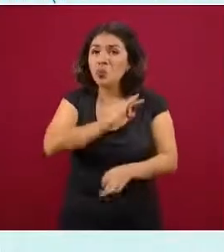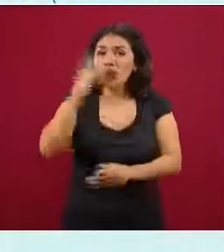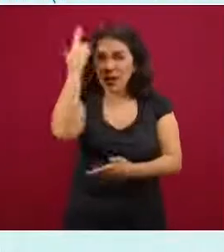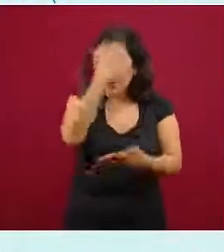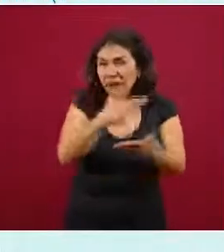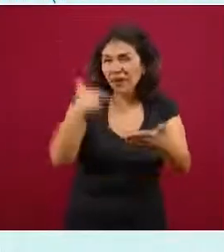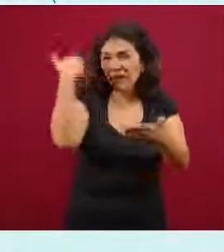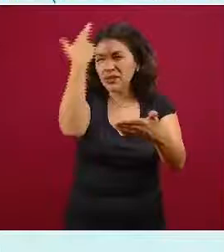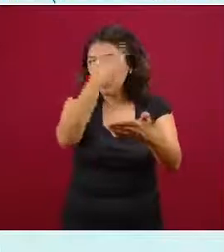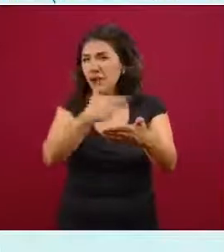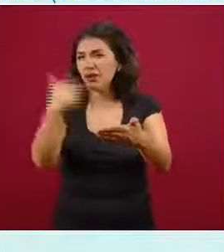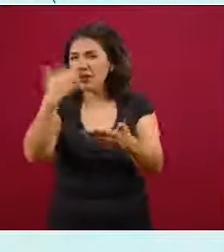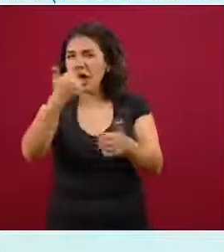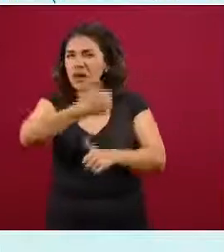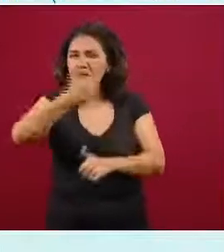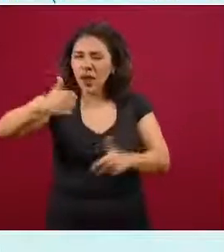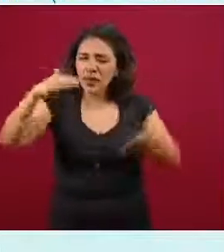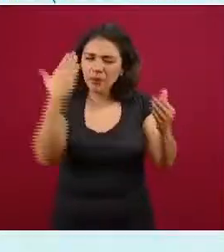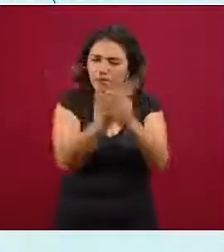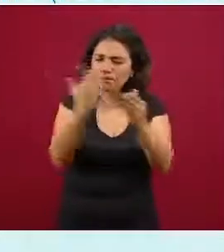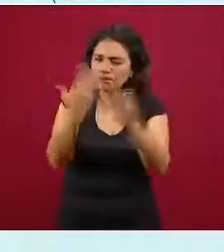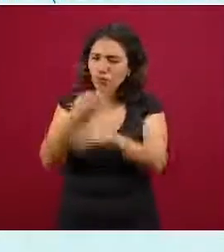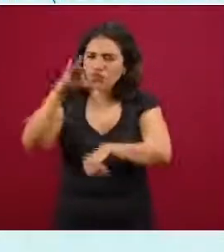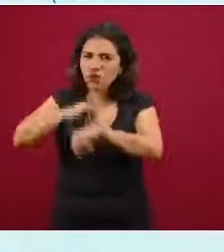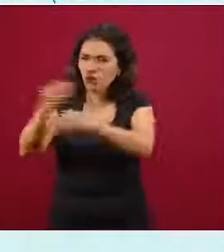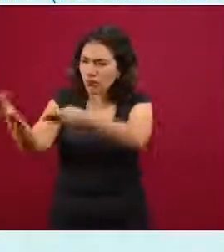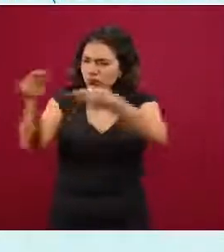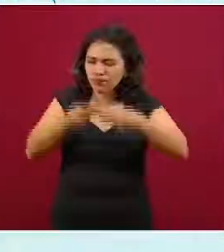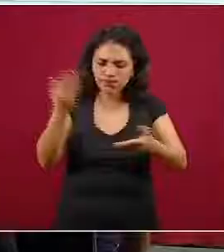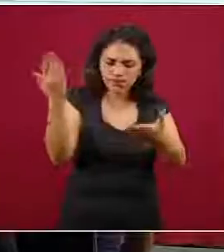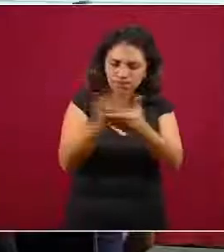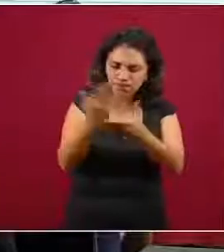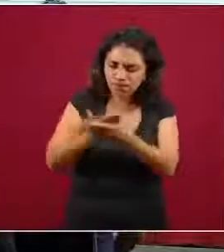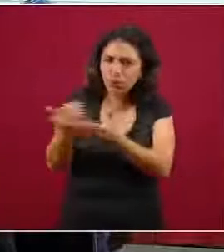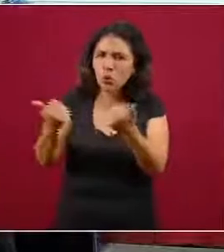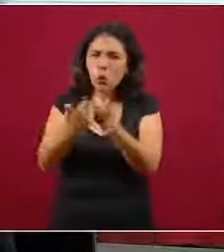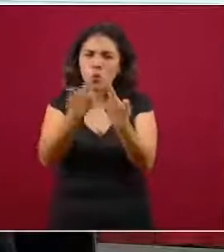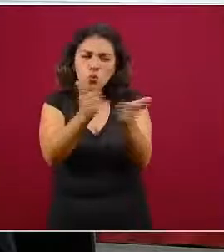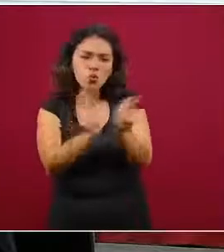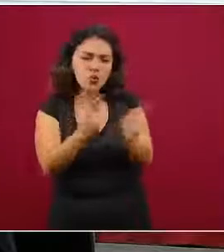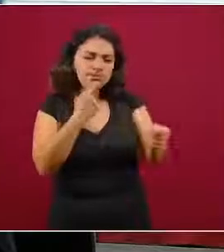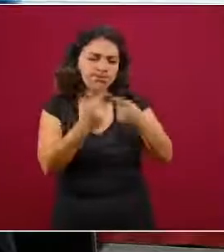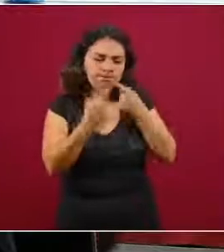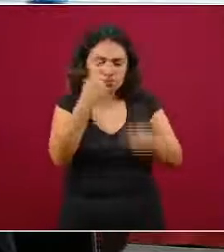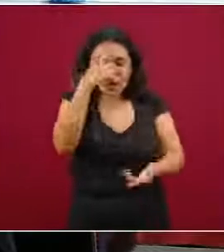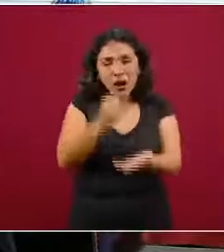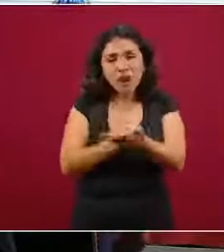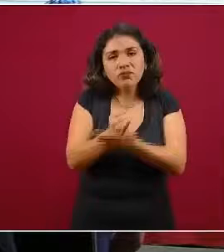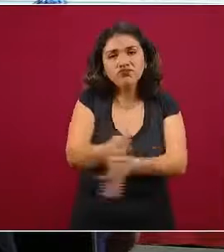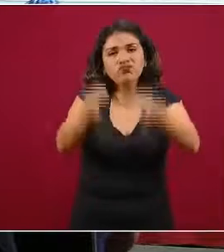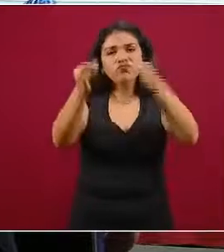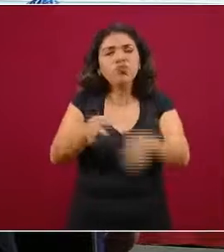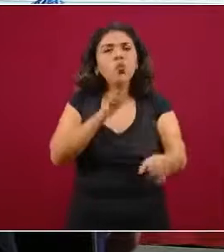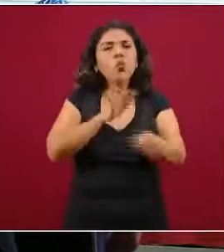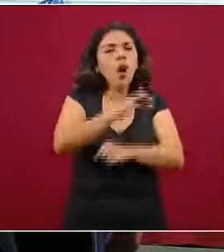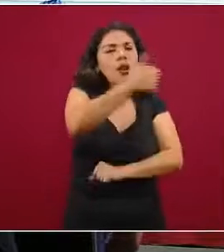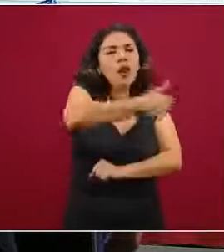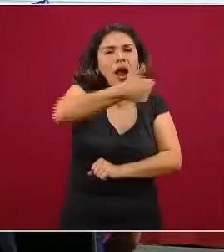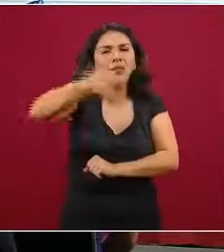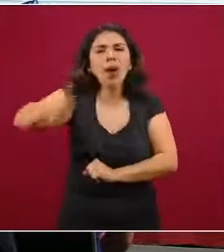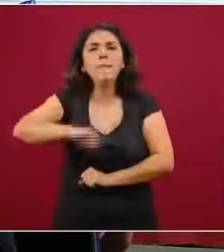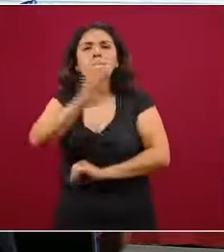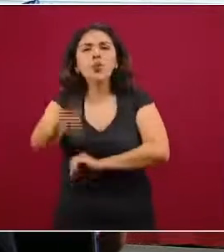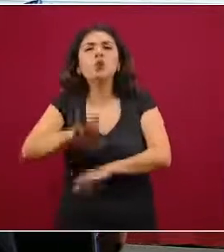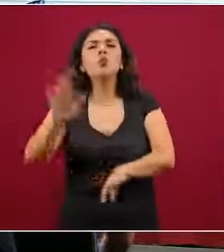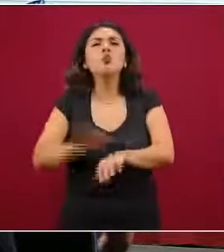revisión de los expedientes clínicos y se lleven a cabo estos comités en donde se determina la causa de cada una de estas